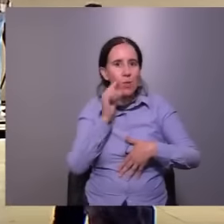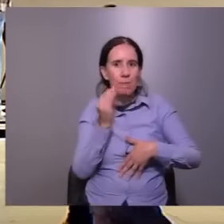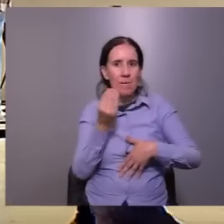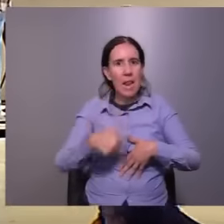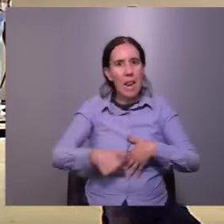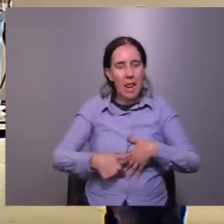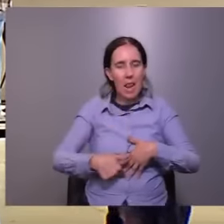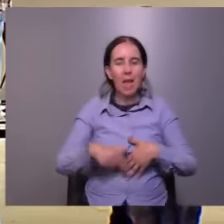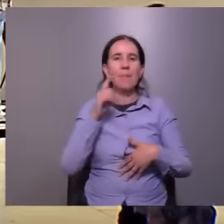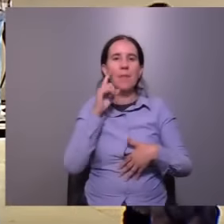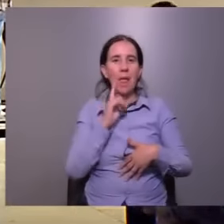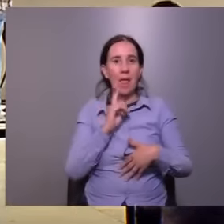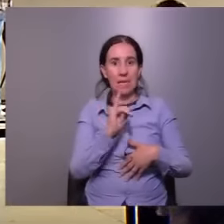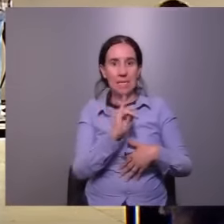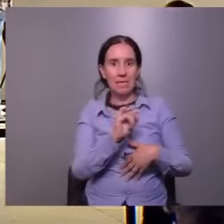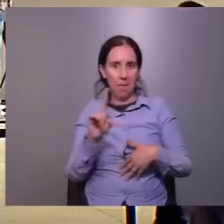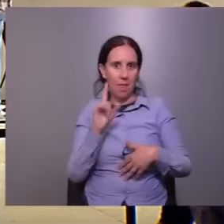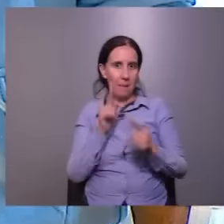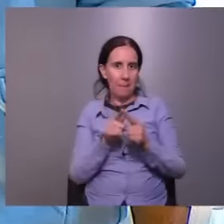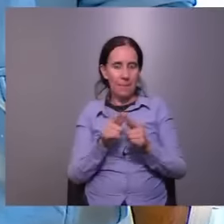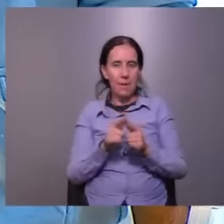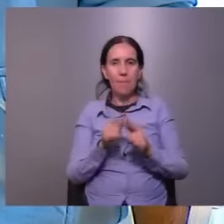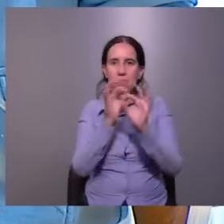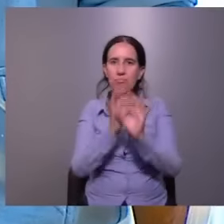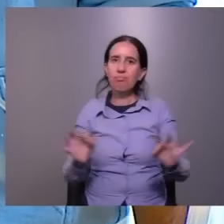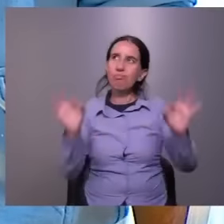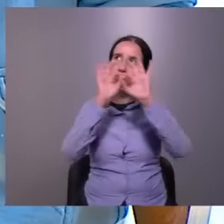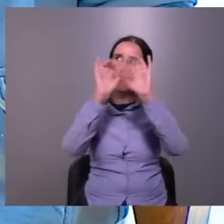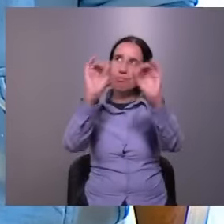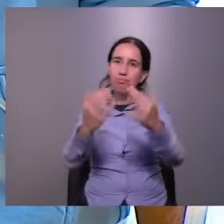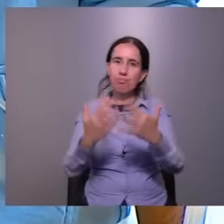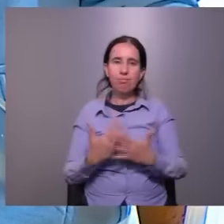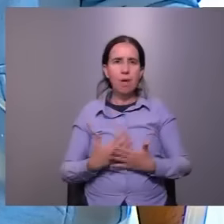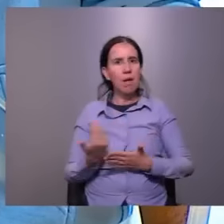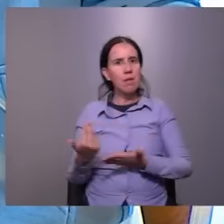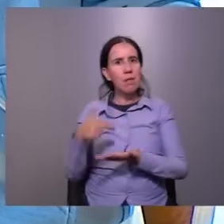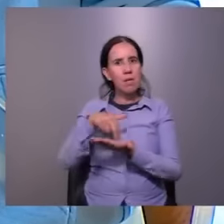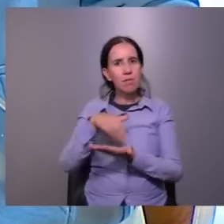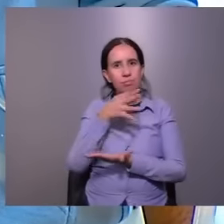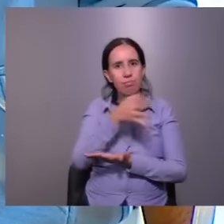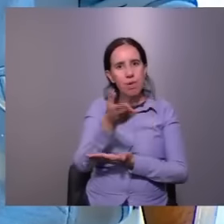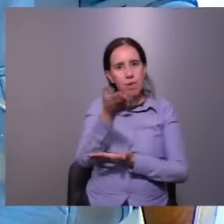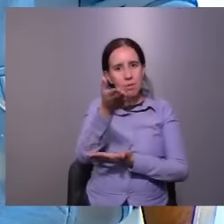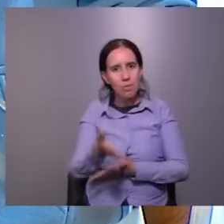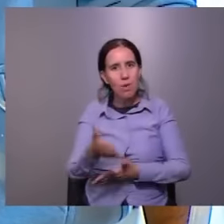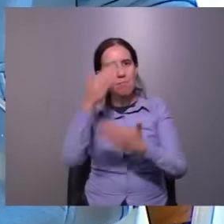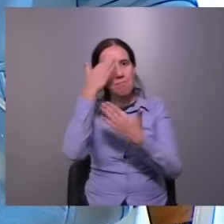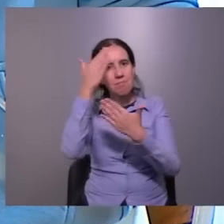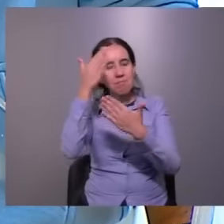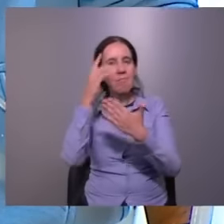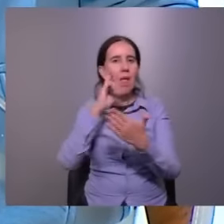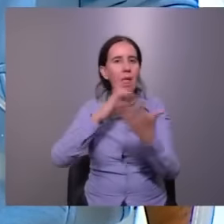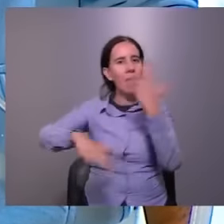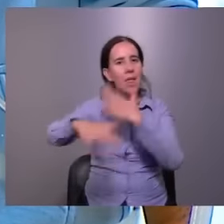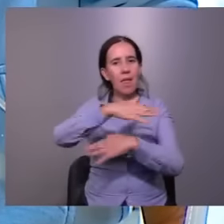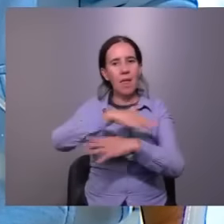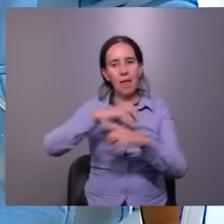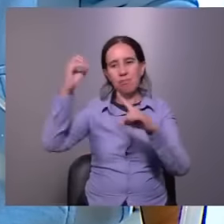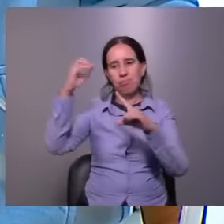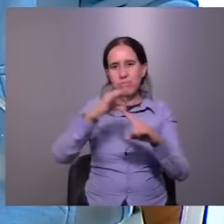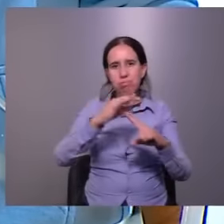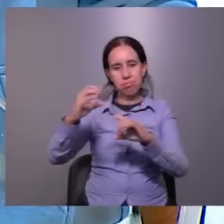el saludo de María, saltó la criatura en su vientre. Se llenó Isabel de Espíritu Santo. Y